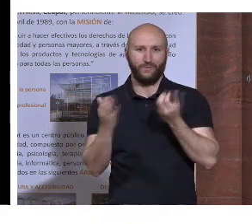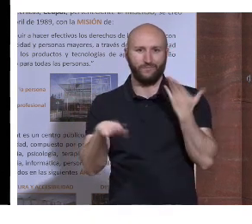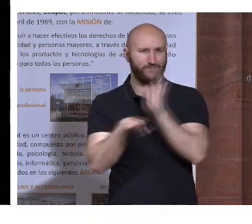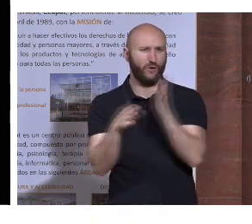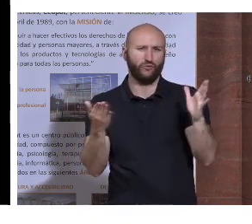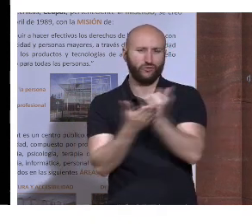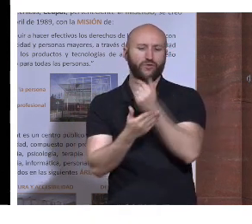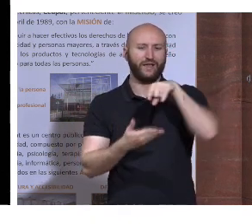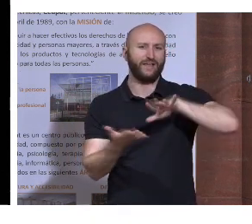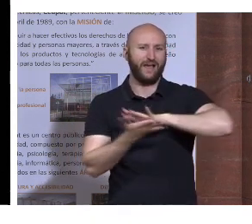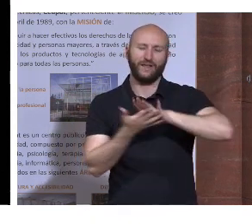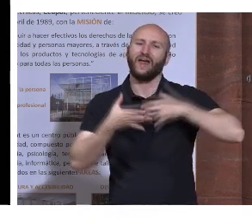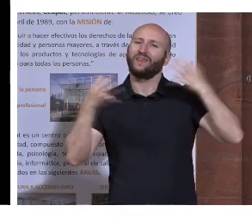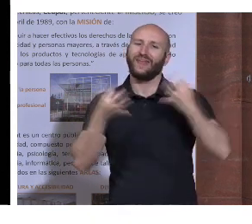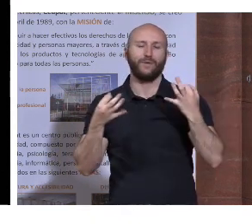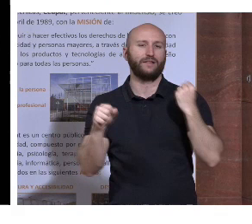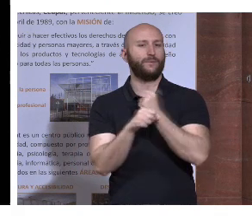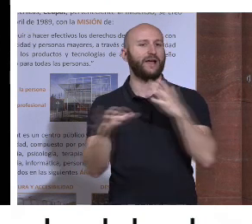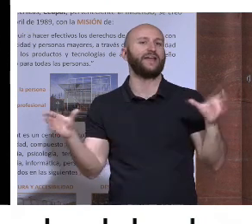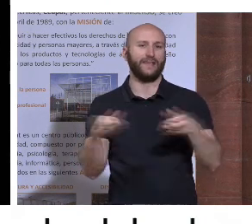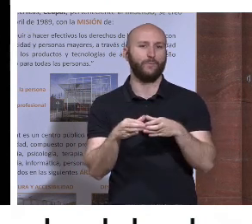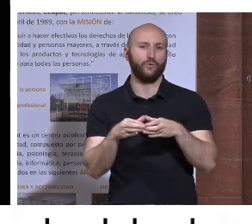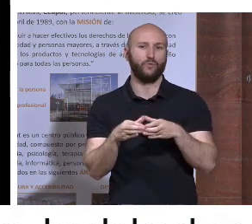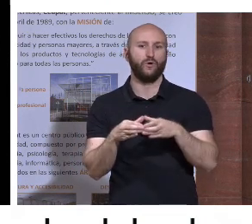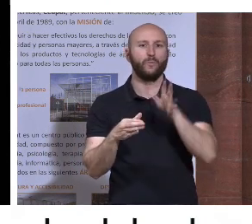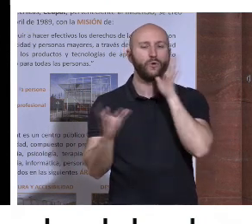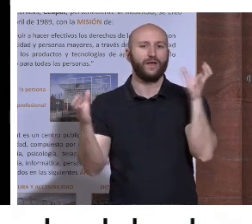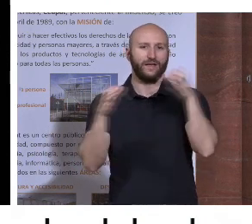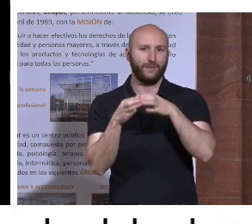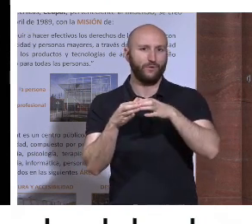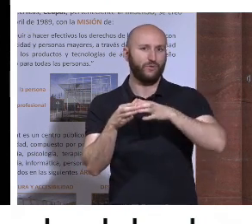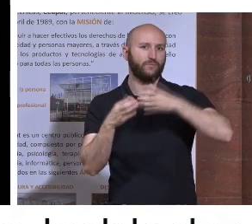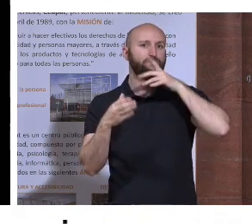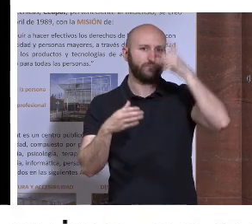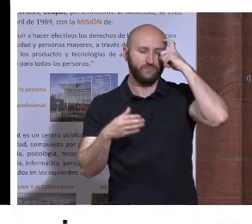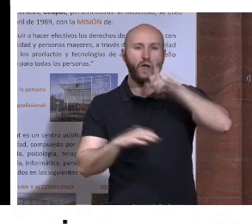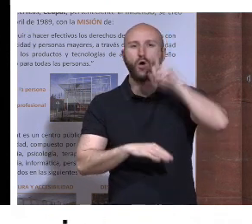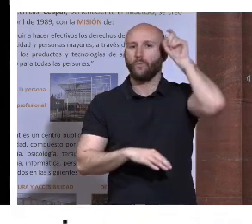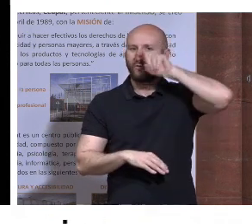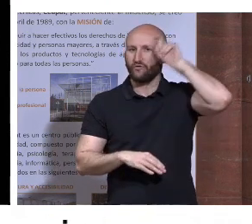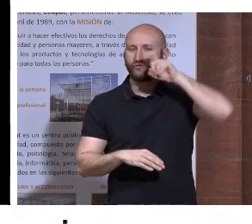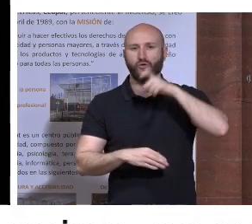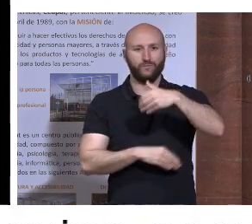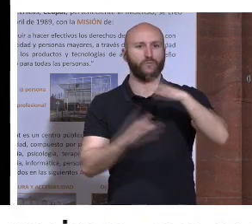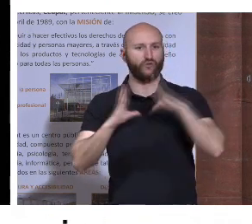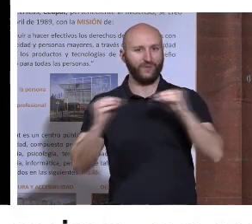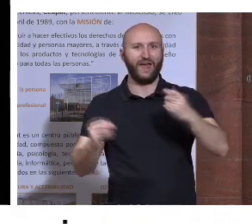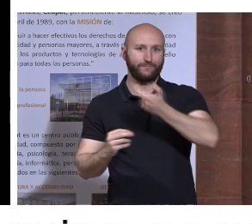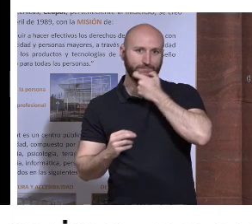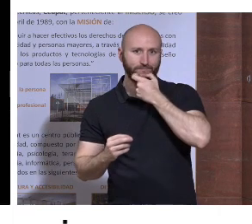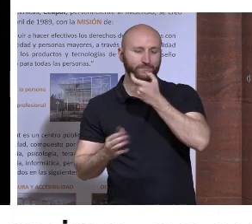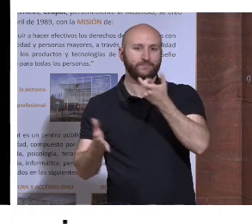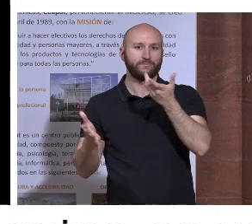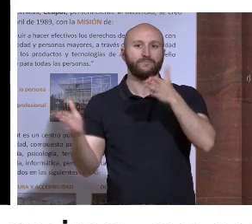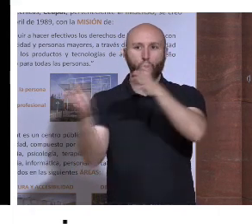hay que trabajar en equipo. El equipo es un neurólogo, David Rose, profesor de Harvard, compañero de Gartner,